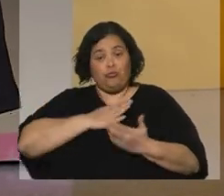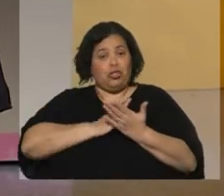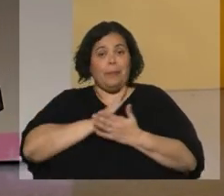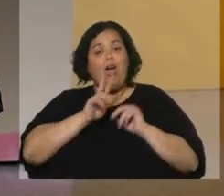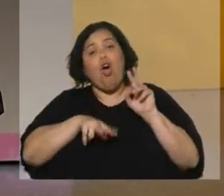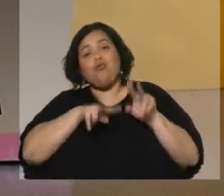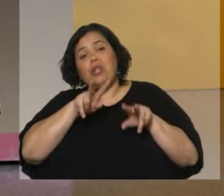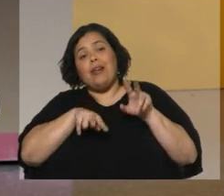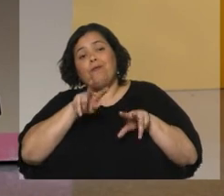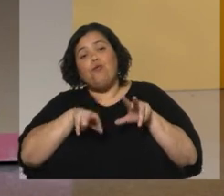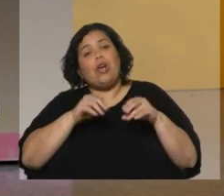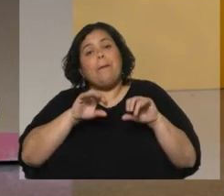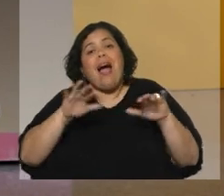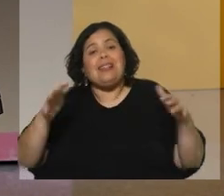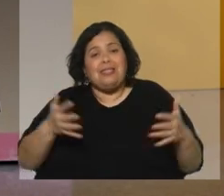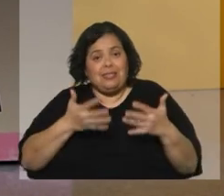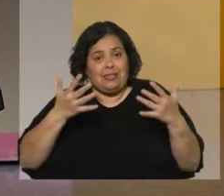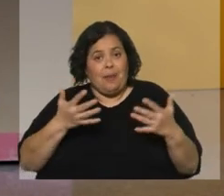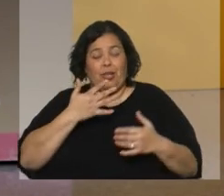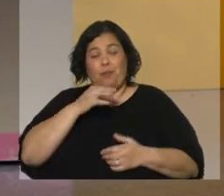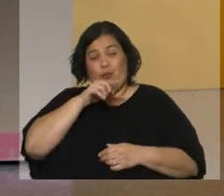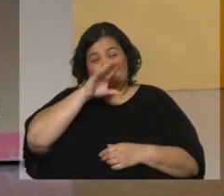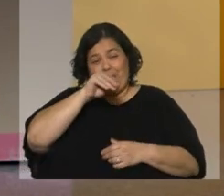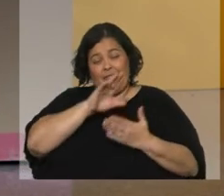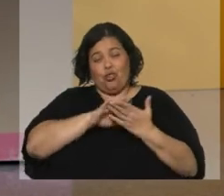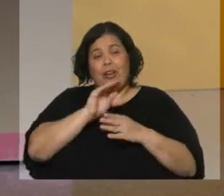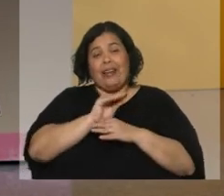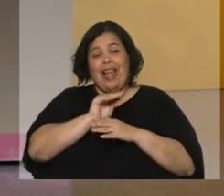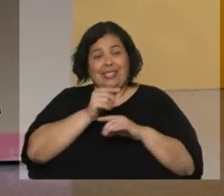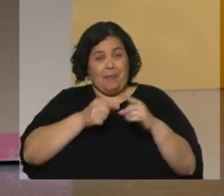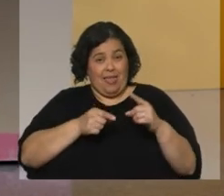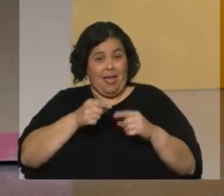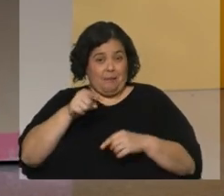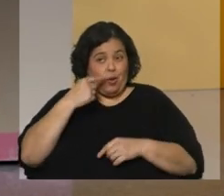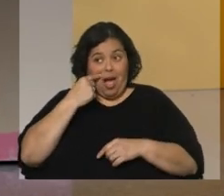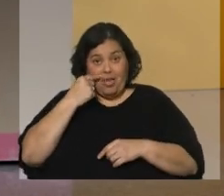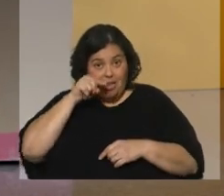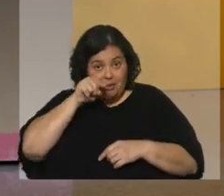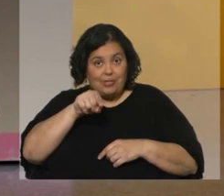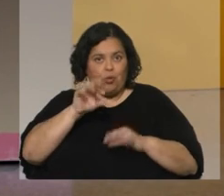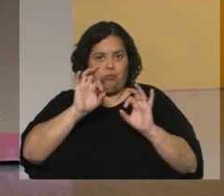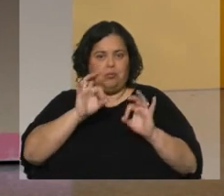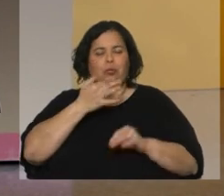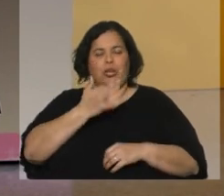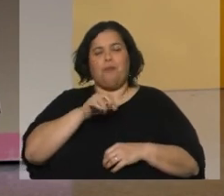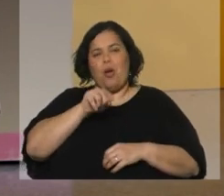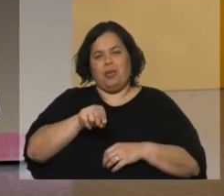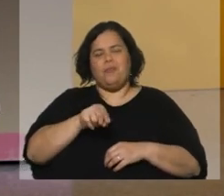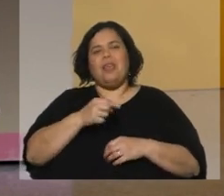las cosas que nos pasan cuando yo hablo de vos hablaste hoy de la clase media bueno esta cuestión trazar ahí un una